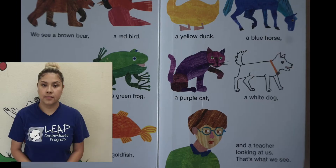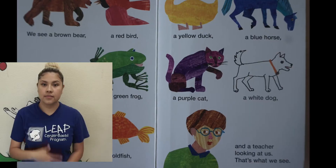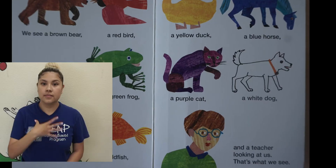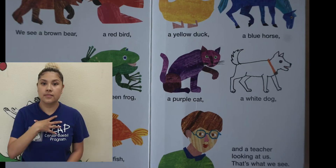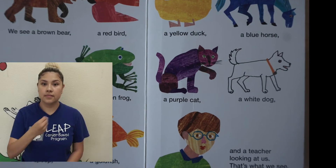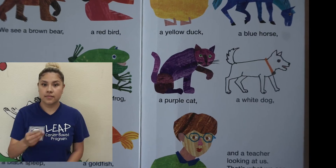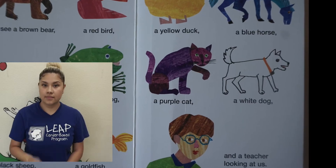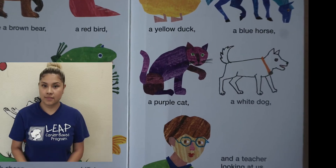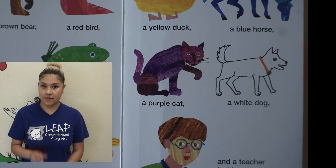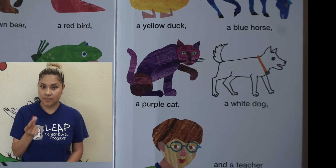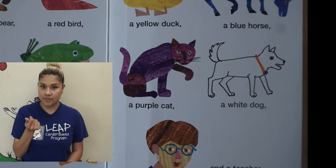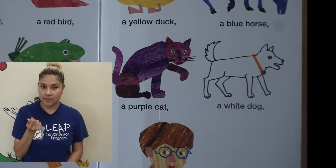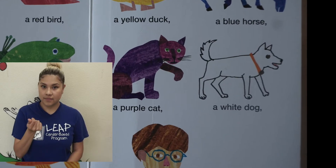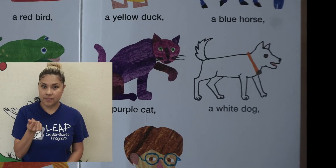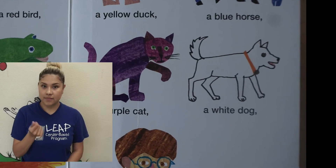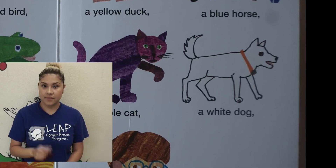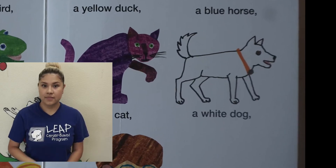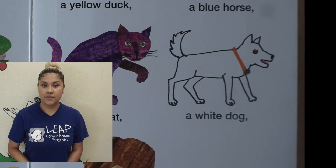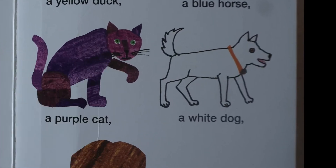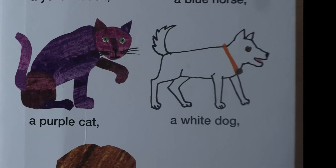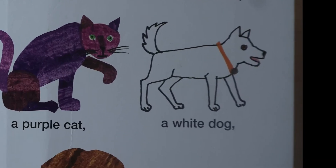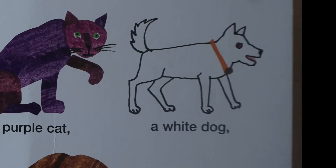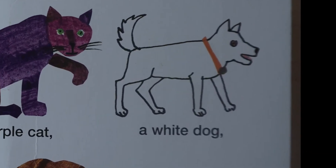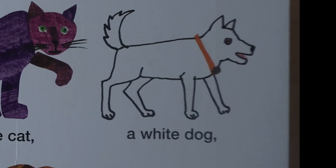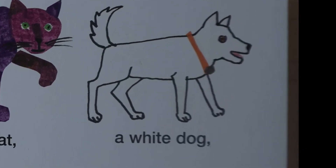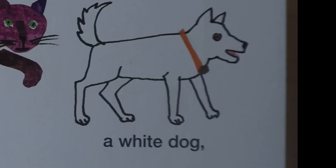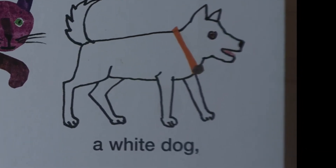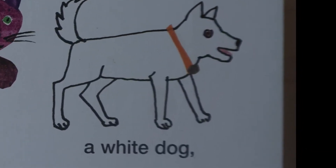un perro blanco,